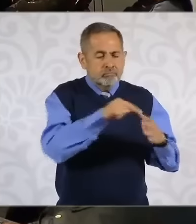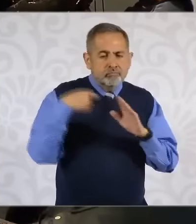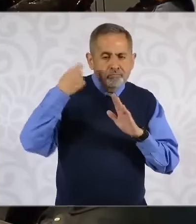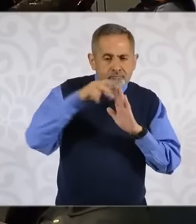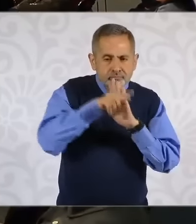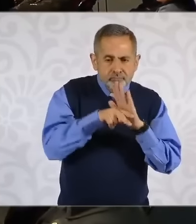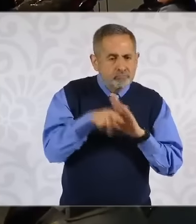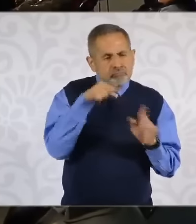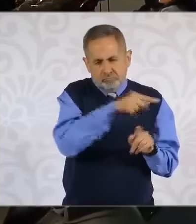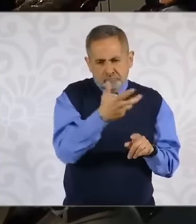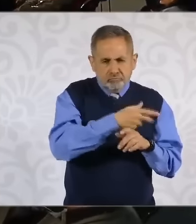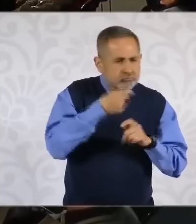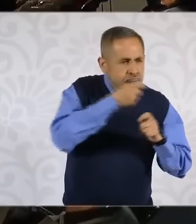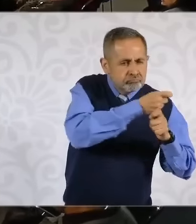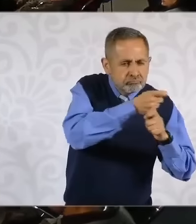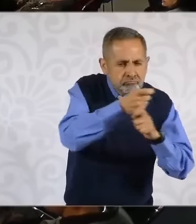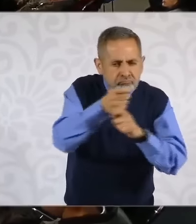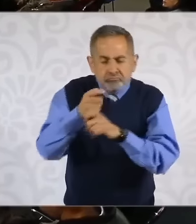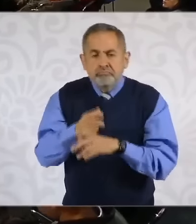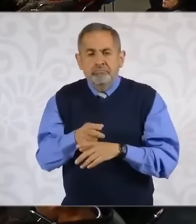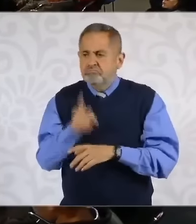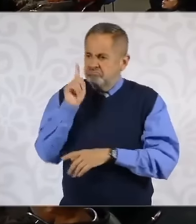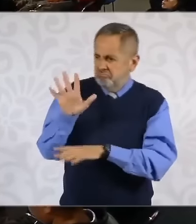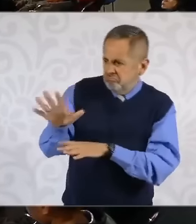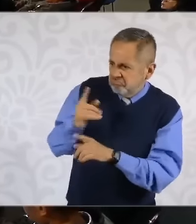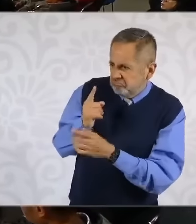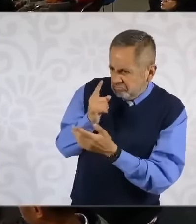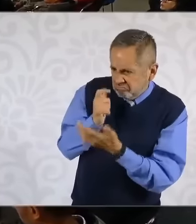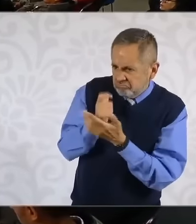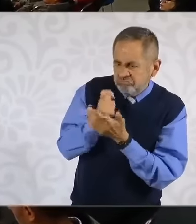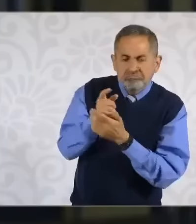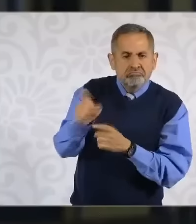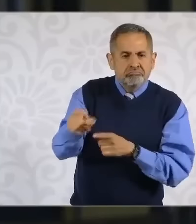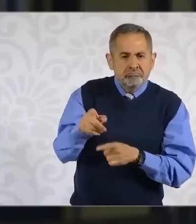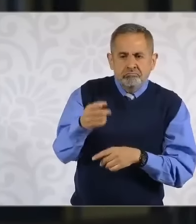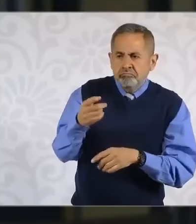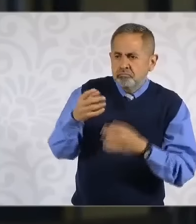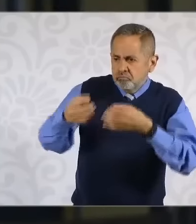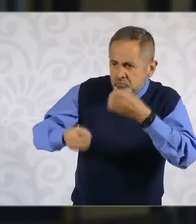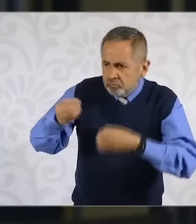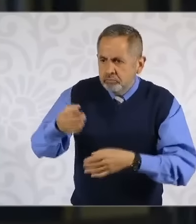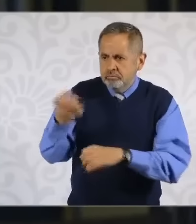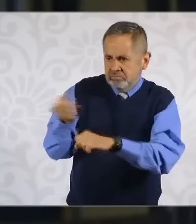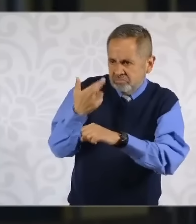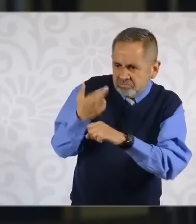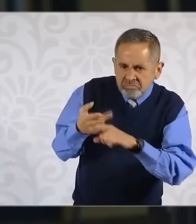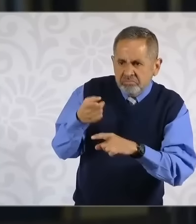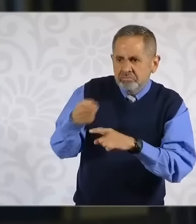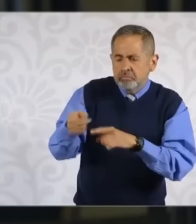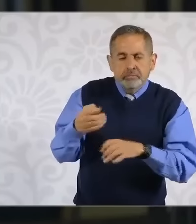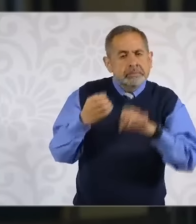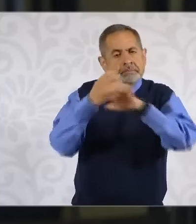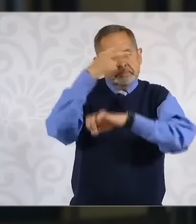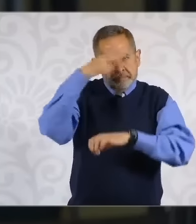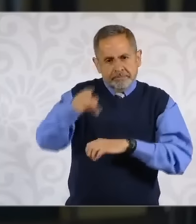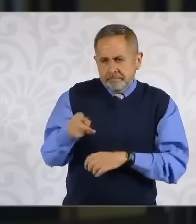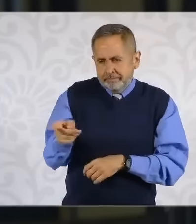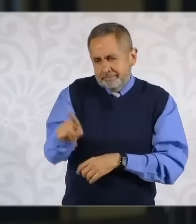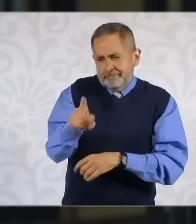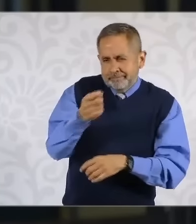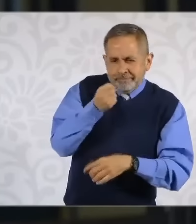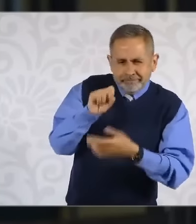ellos mismos grabaron amedrentando a un juez, a su secretario y a su octaria en el Estado de México.